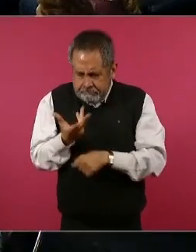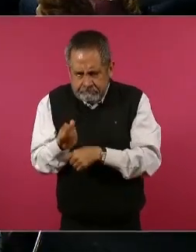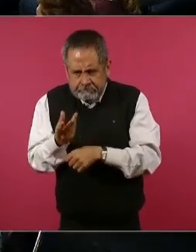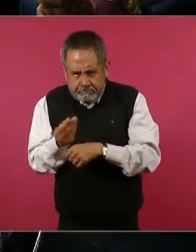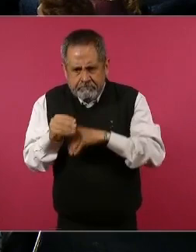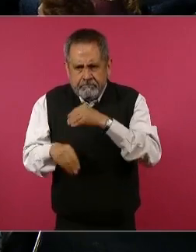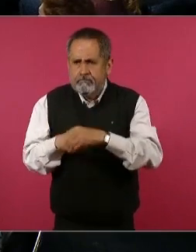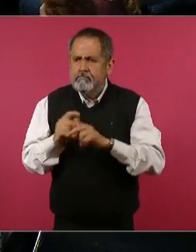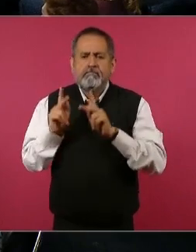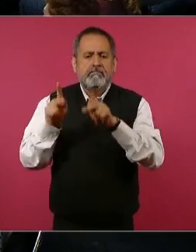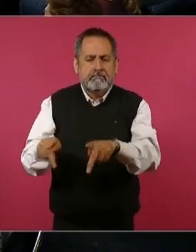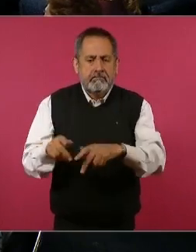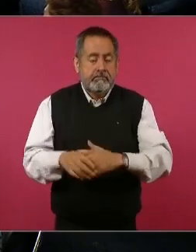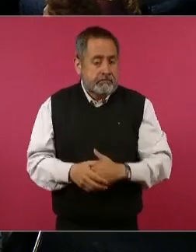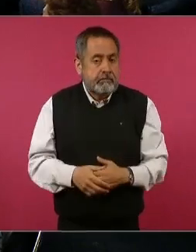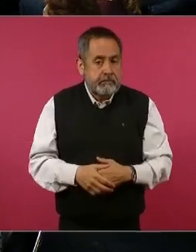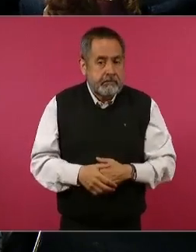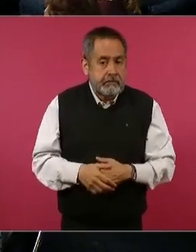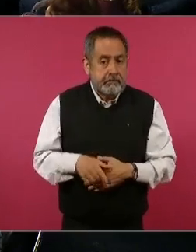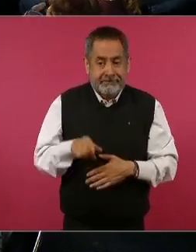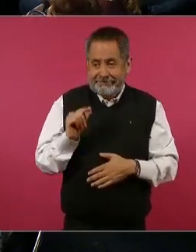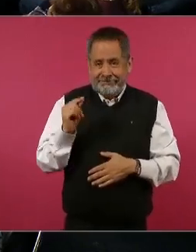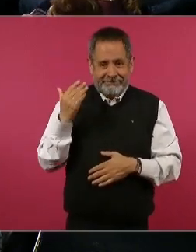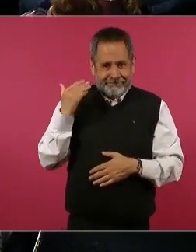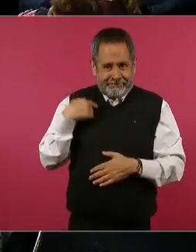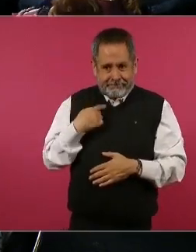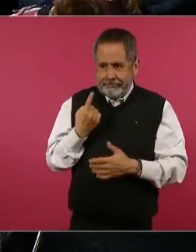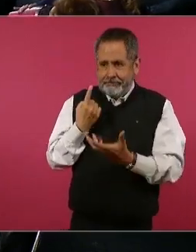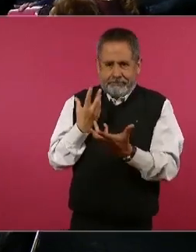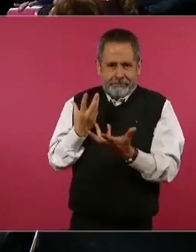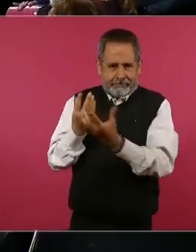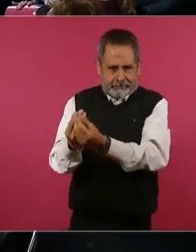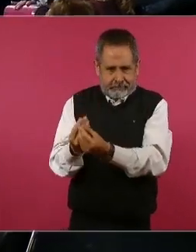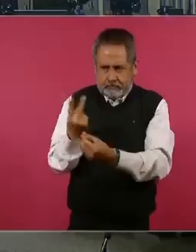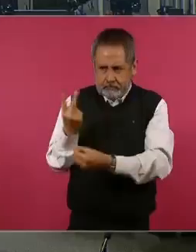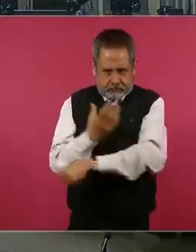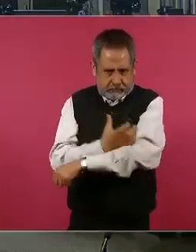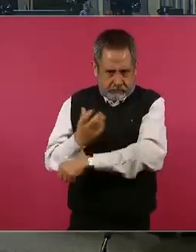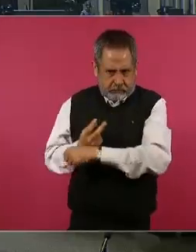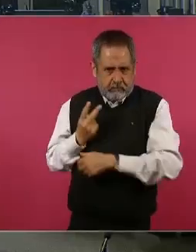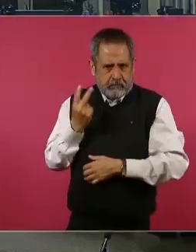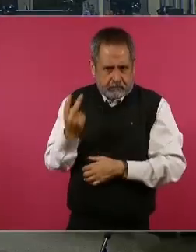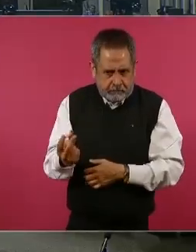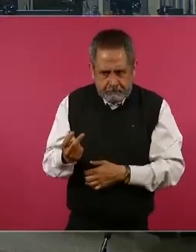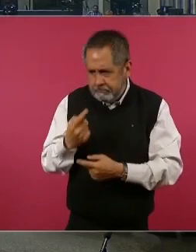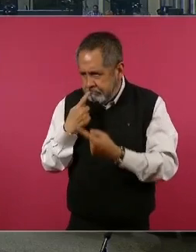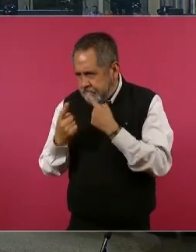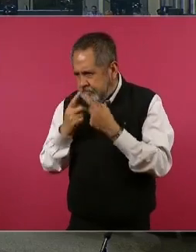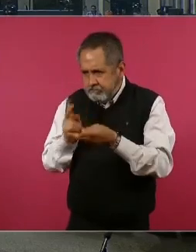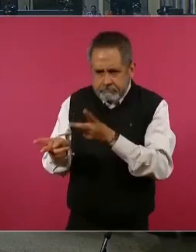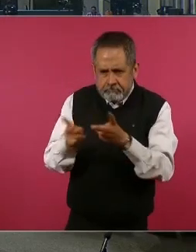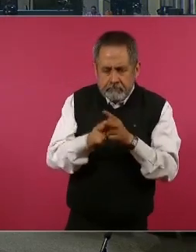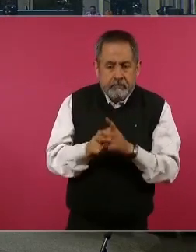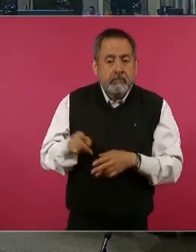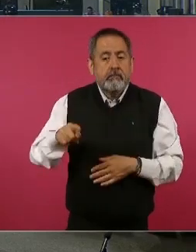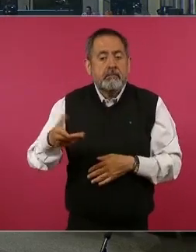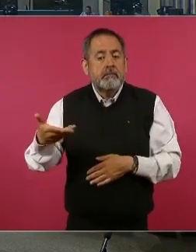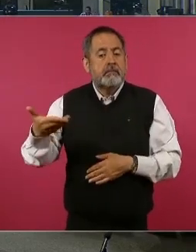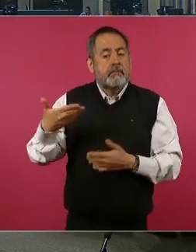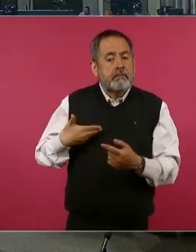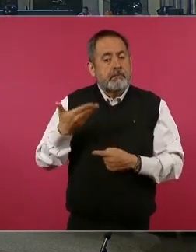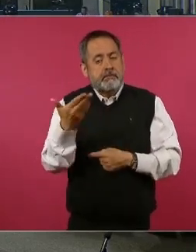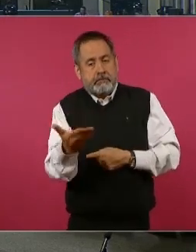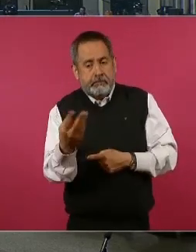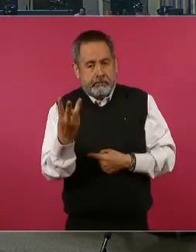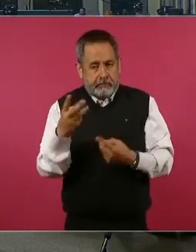Ellos se reunieron en esta visita que tuve también con otro compañero en este lugar para hacer tres